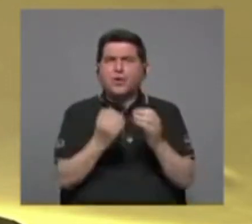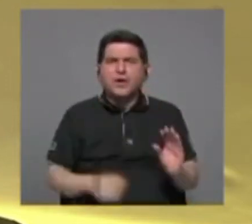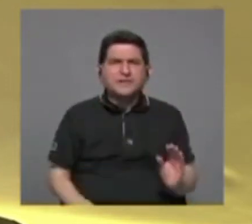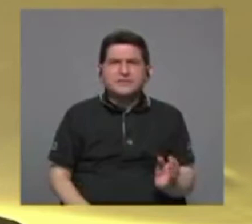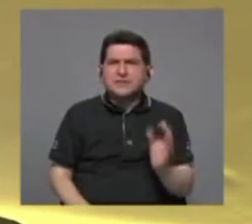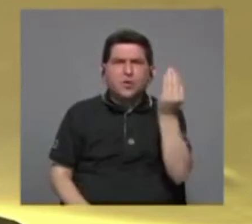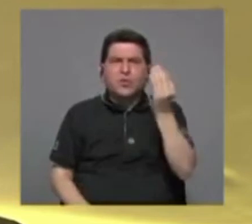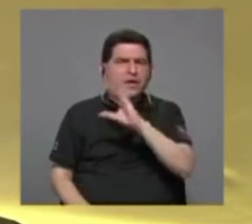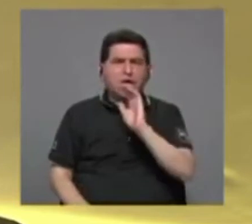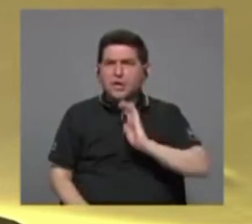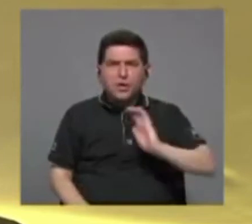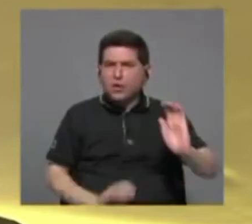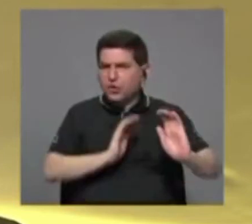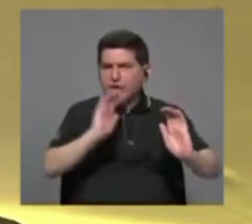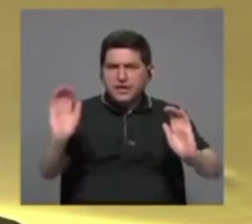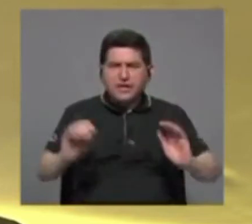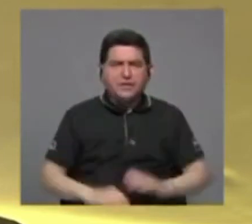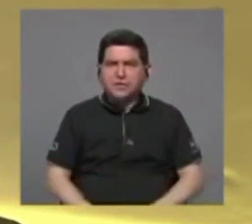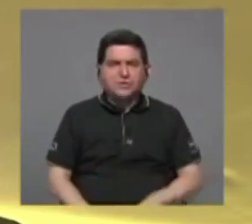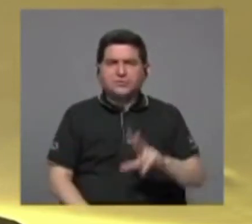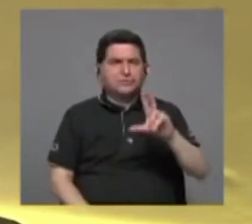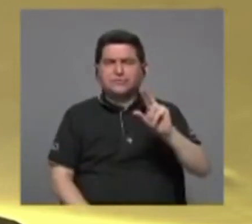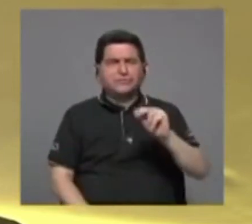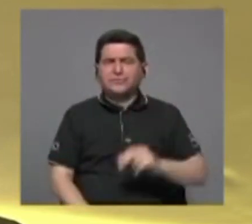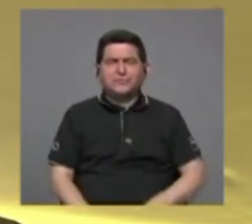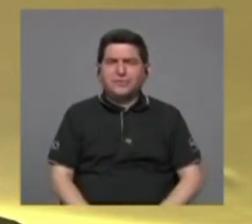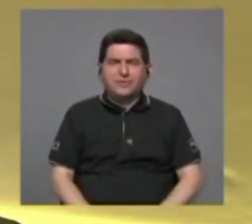ni infantil ni no sé cuánto, ¿verdad?